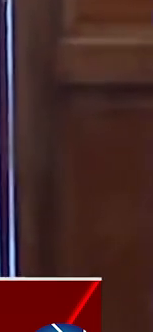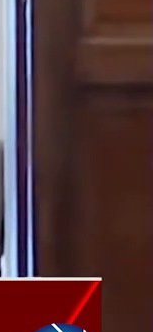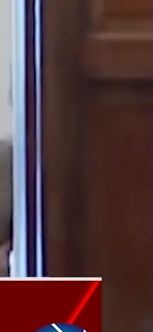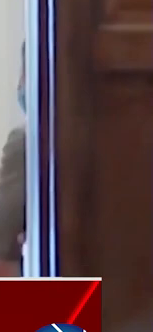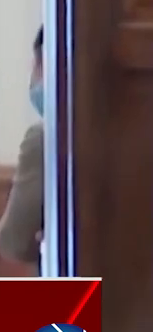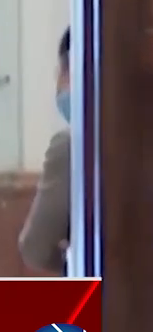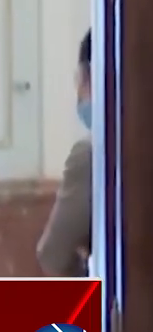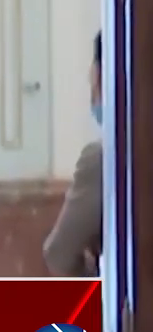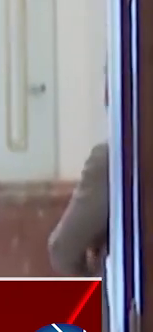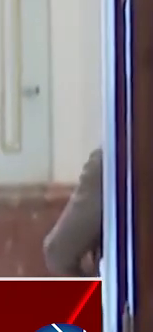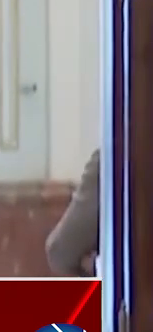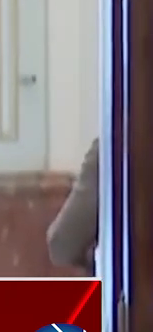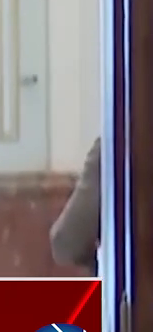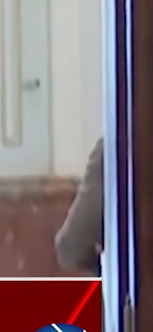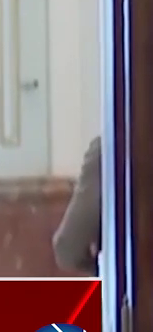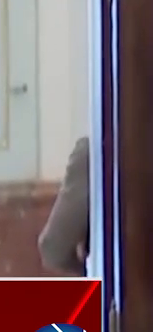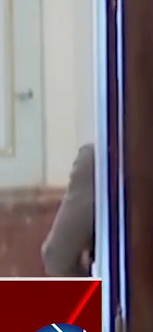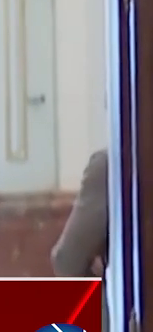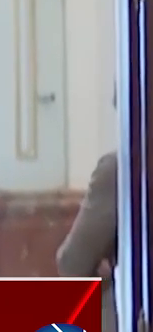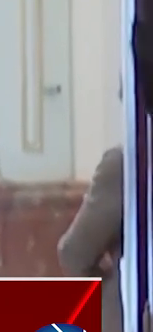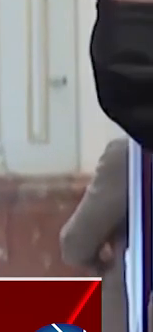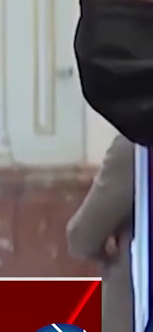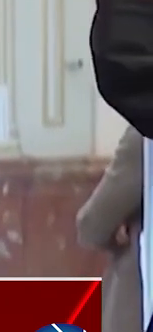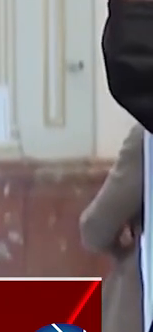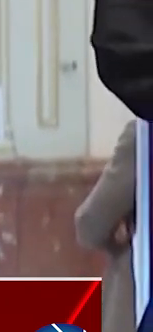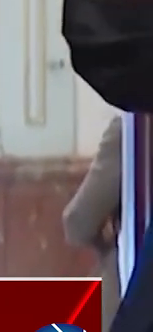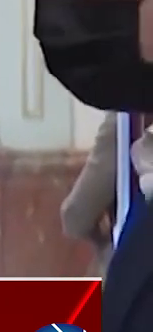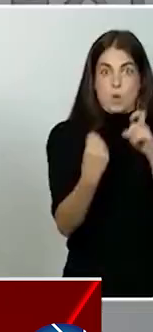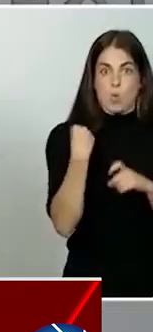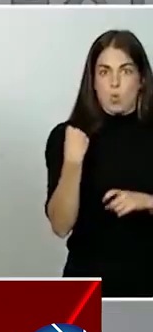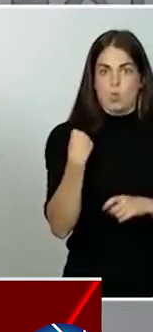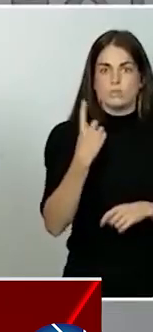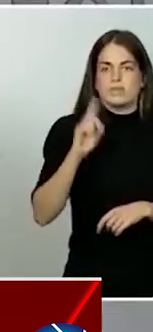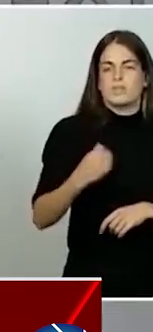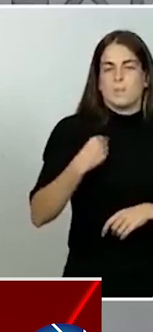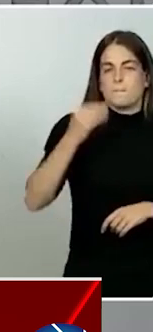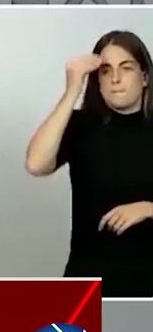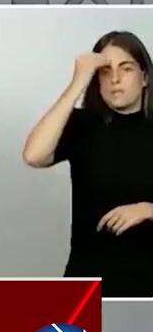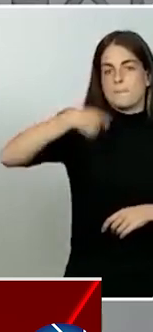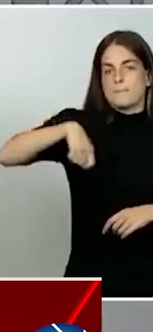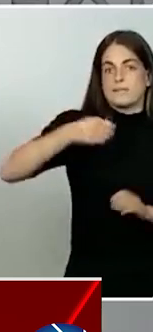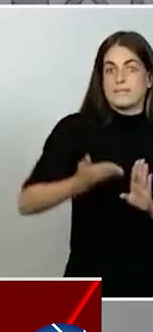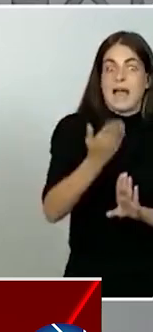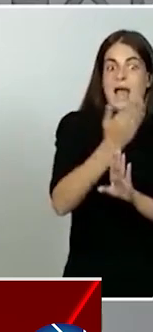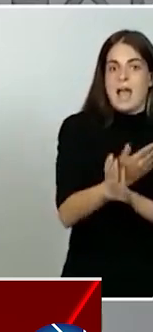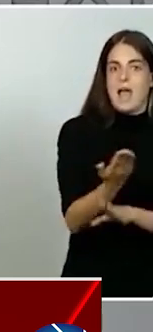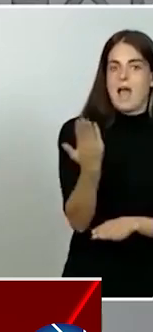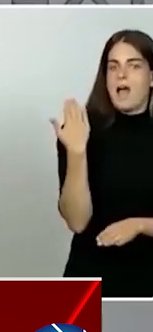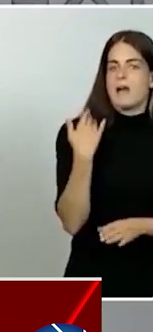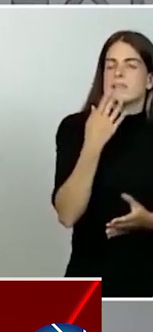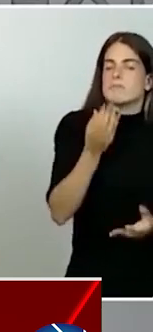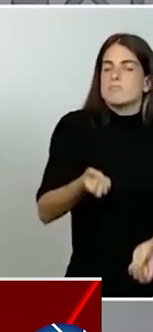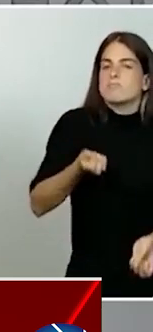unos cometieron el acto de corrupción y alguien cometió el acto de no reclamar la devolución. Y la pregunta sigue muy en pie. ¿Qué relación tenía el